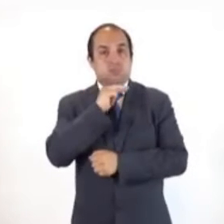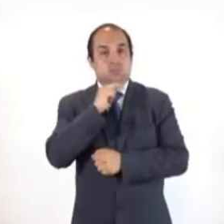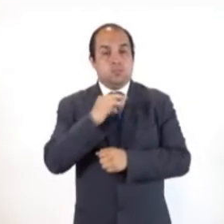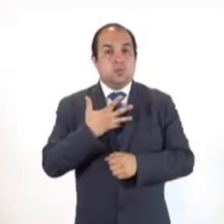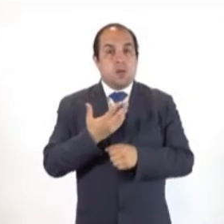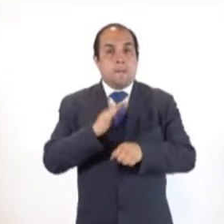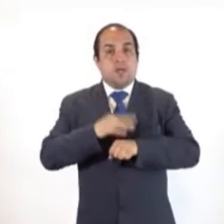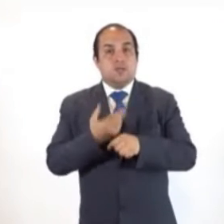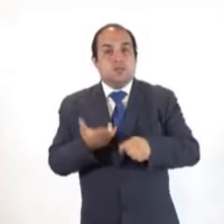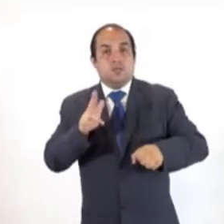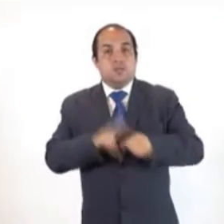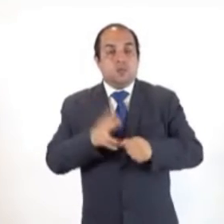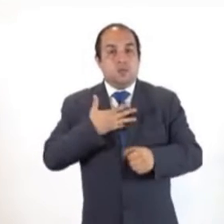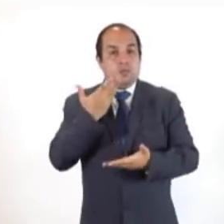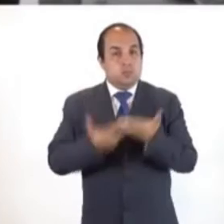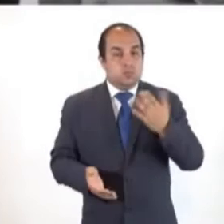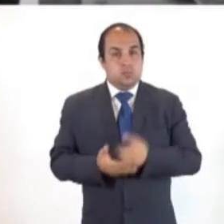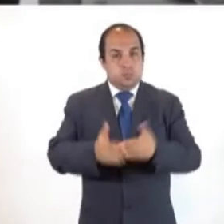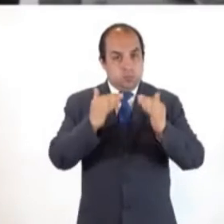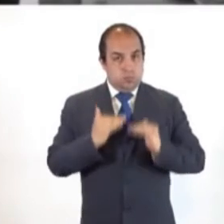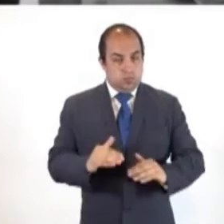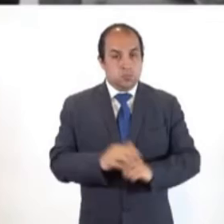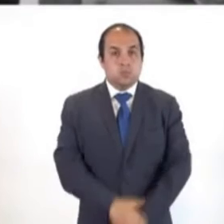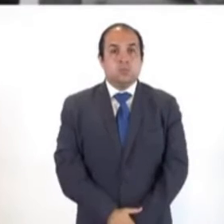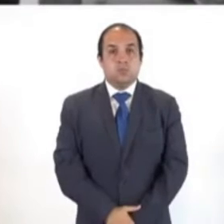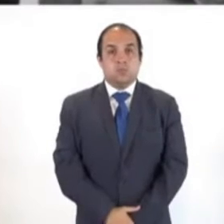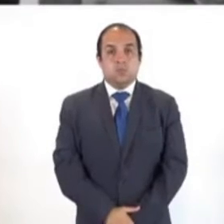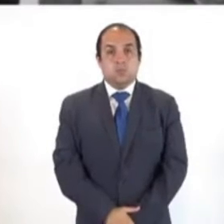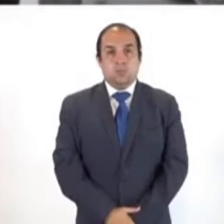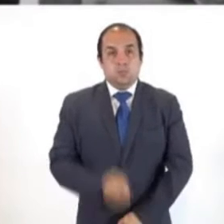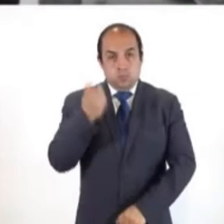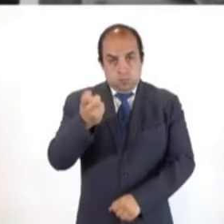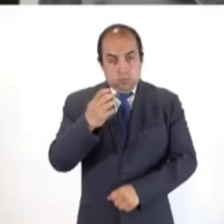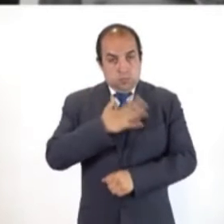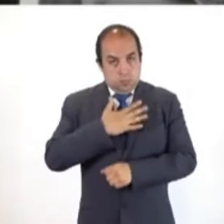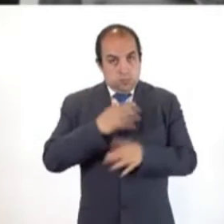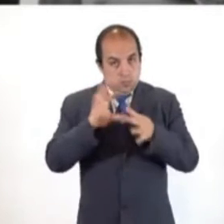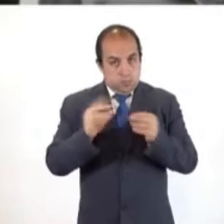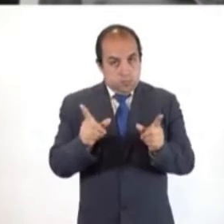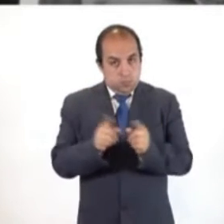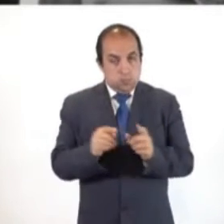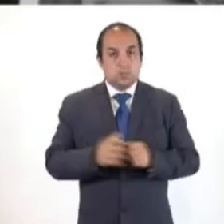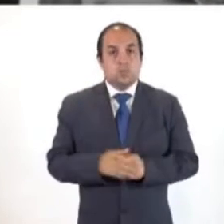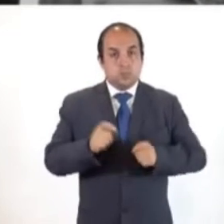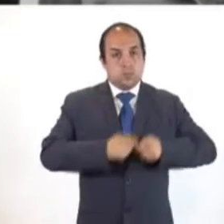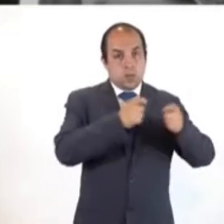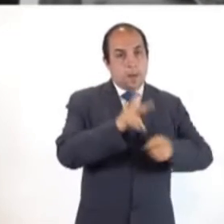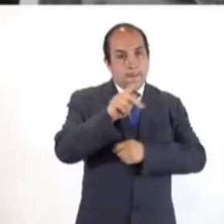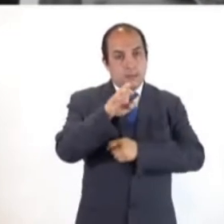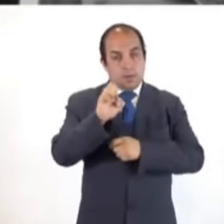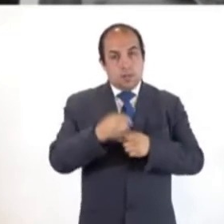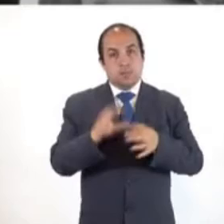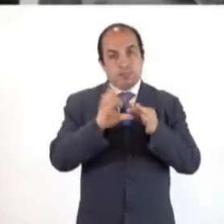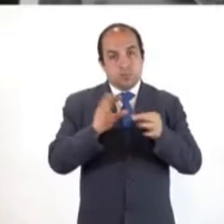más hospitalizados que los que tenemos el día de hoy. Siguiente. Y de eso sería de mi parte. Le pasaría la palabra a Pepe Merino para